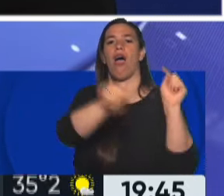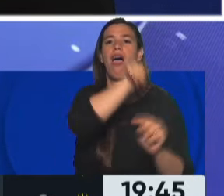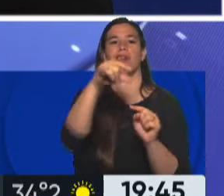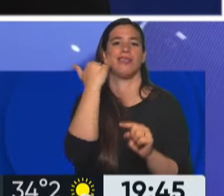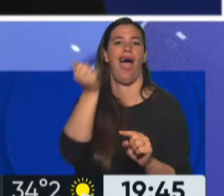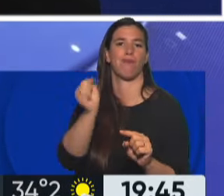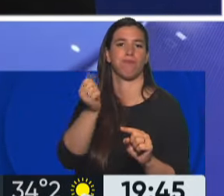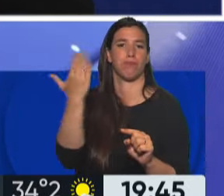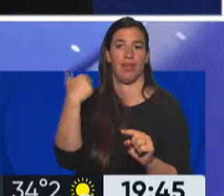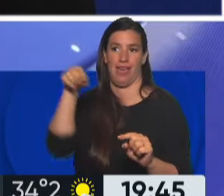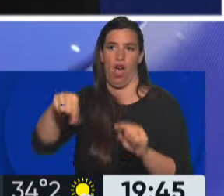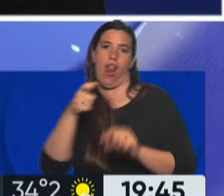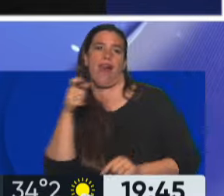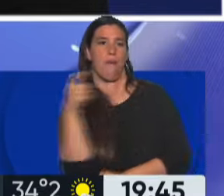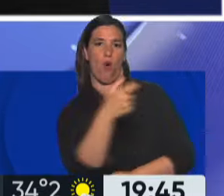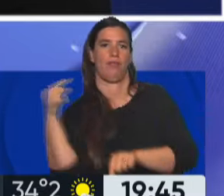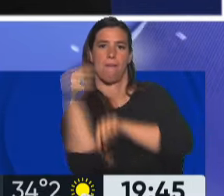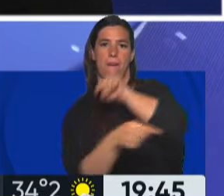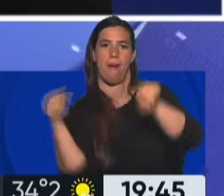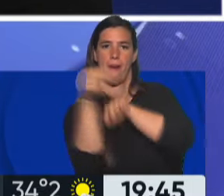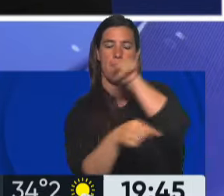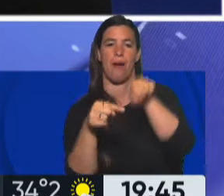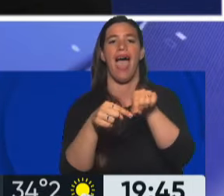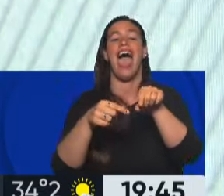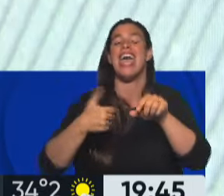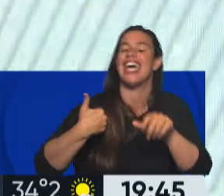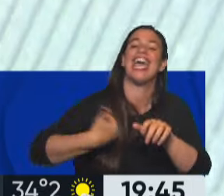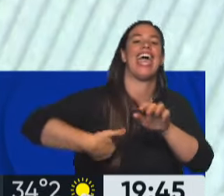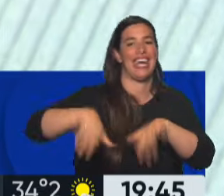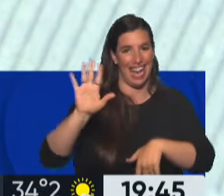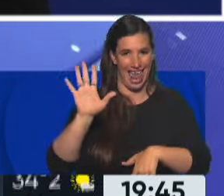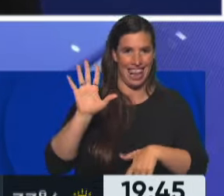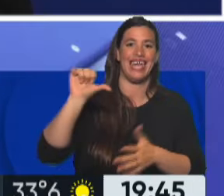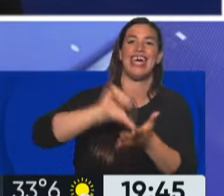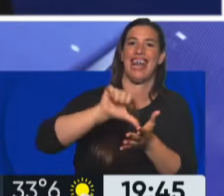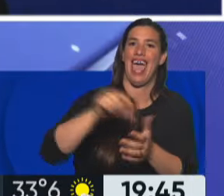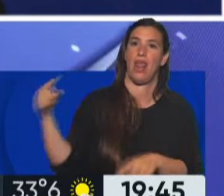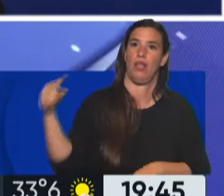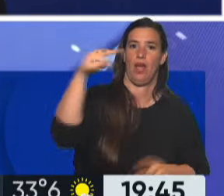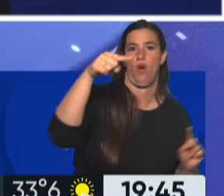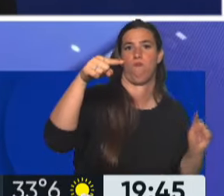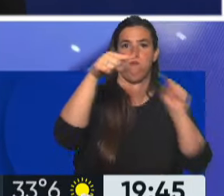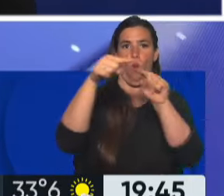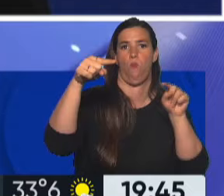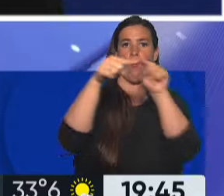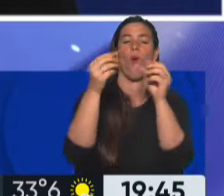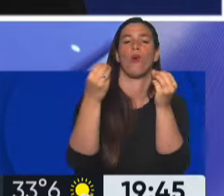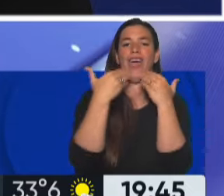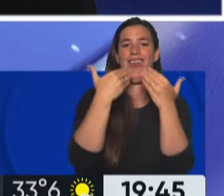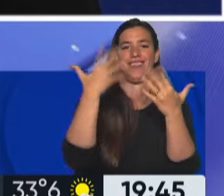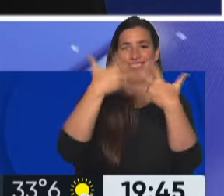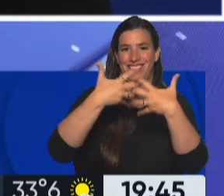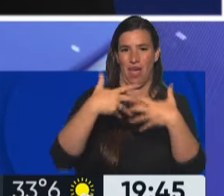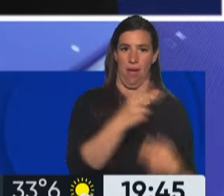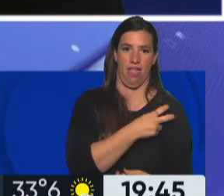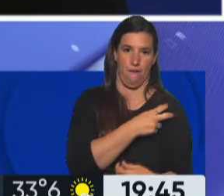a territorio de Israel. En su mayoría interceptados por Israel. Exactamente, porque como lo contamos siempre, cuenta con un sistema de defensa que